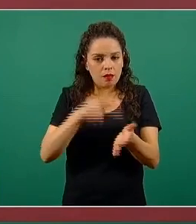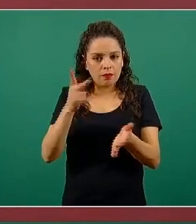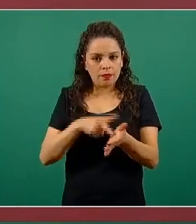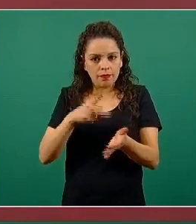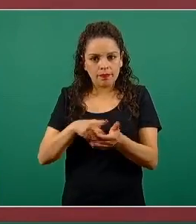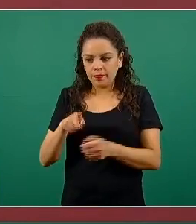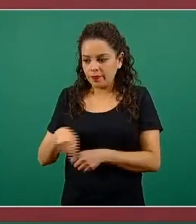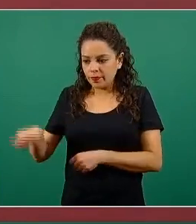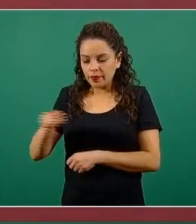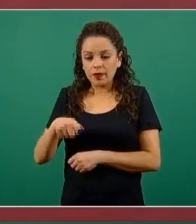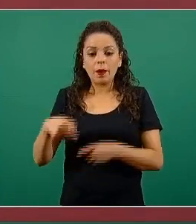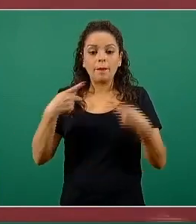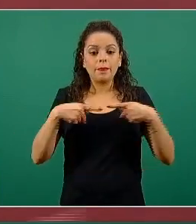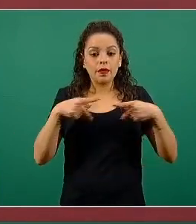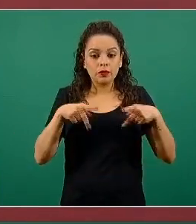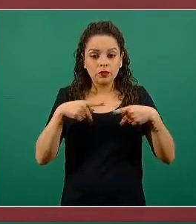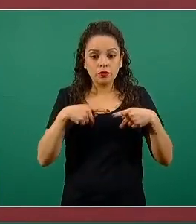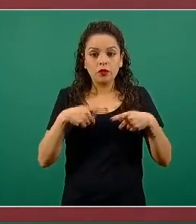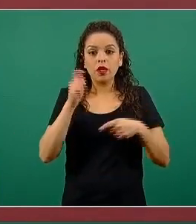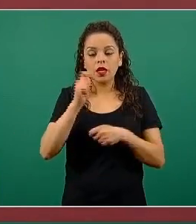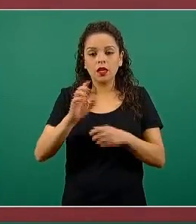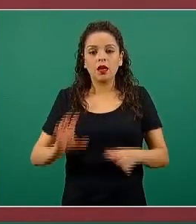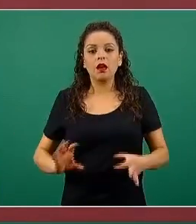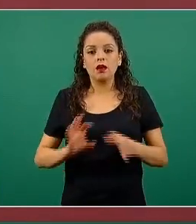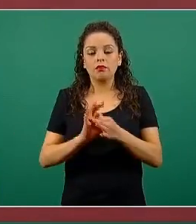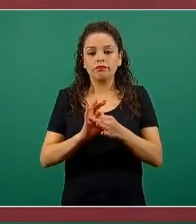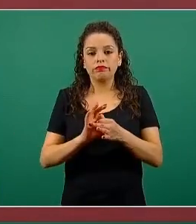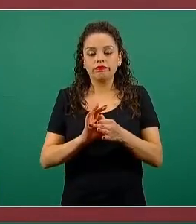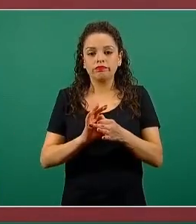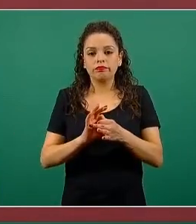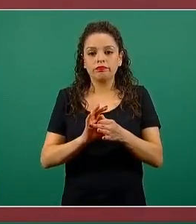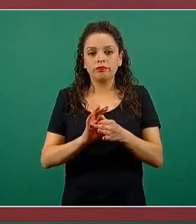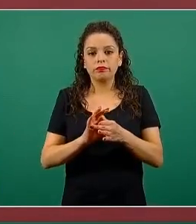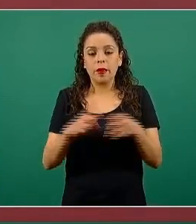son personal que hace la vinculación